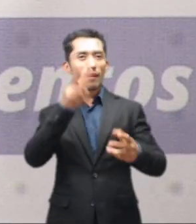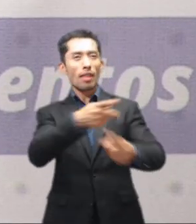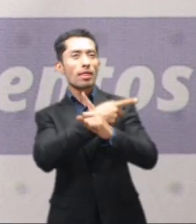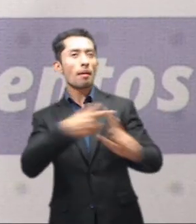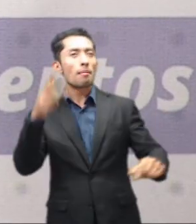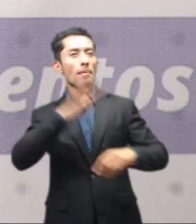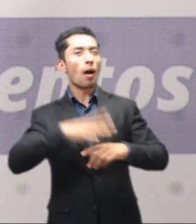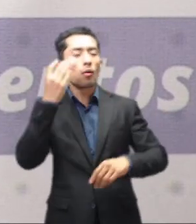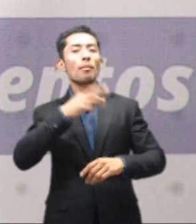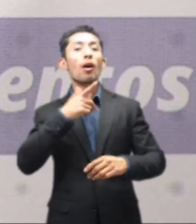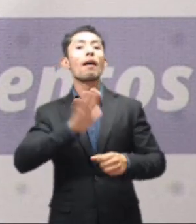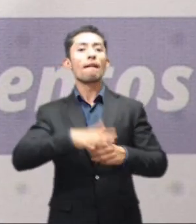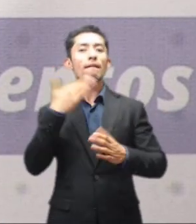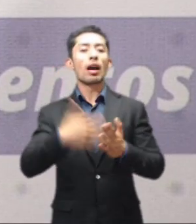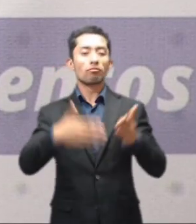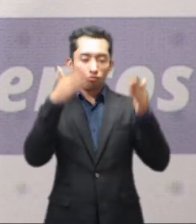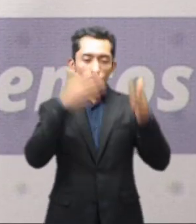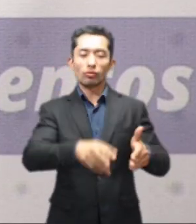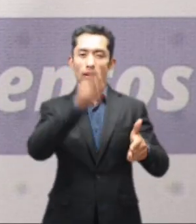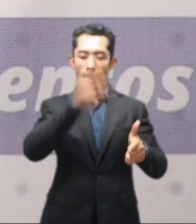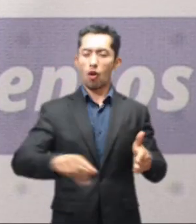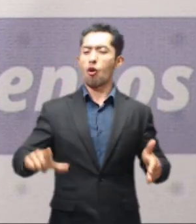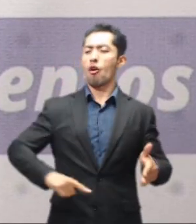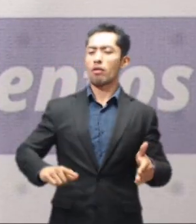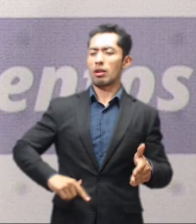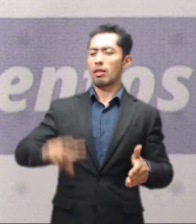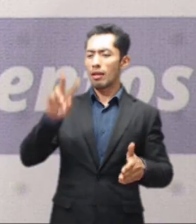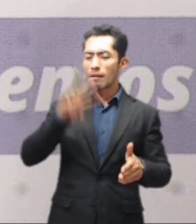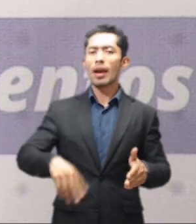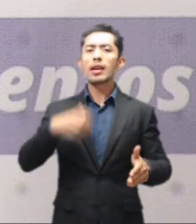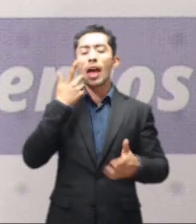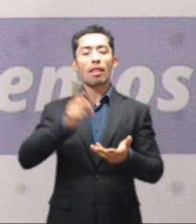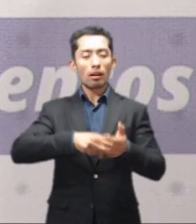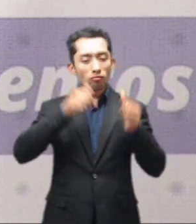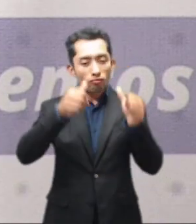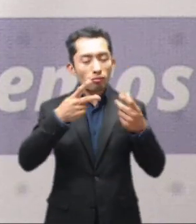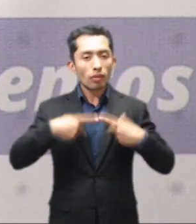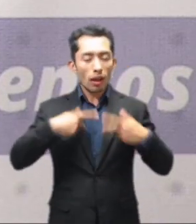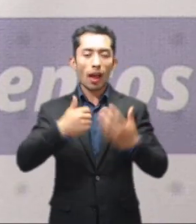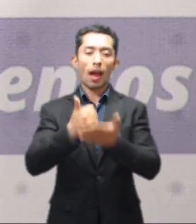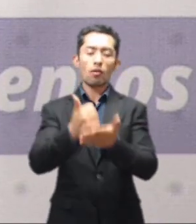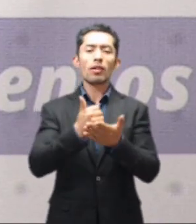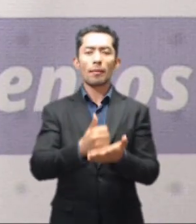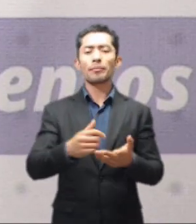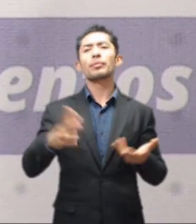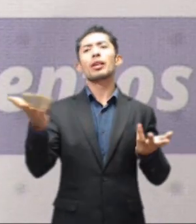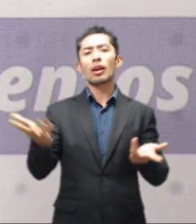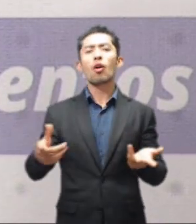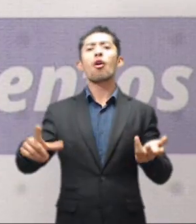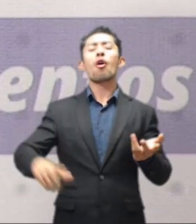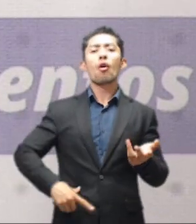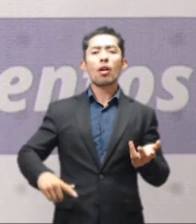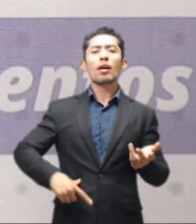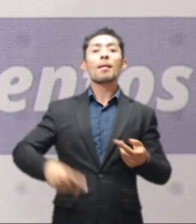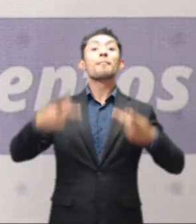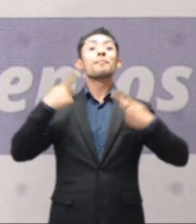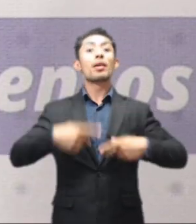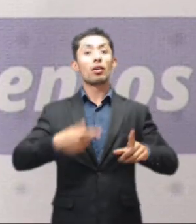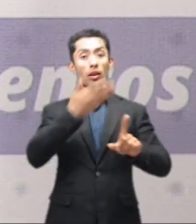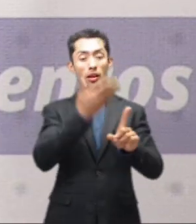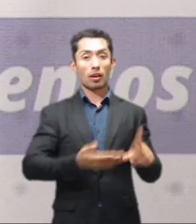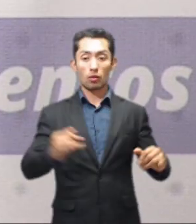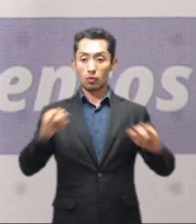yucan es dedicación y un gobierno realmente que quiera llegar a servir eh los gobiernos son de personas no de